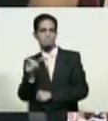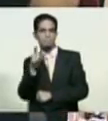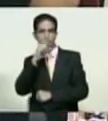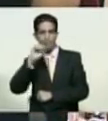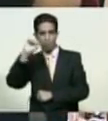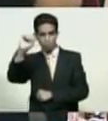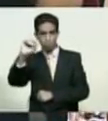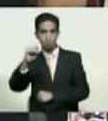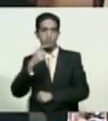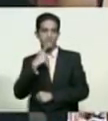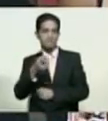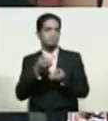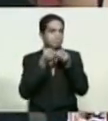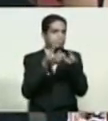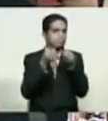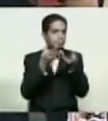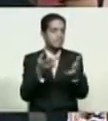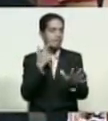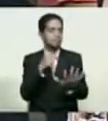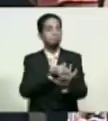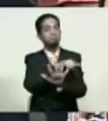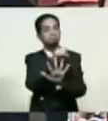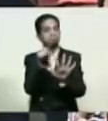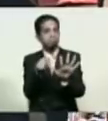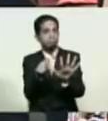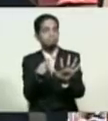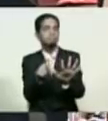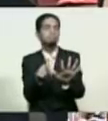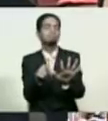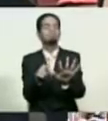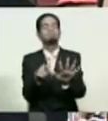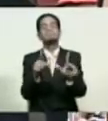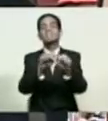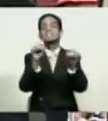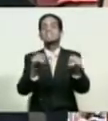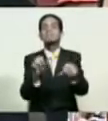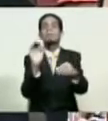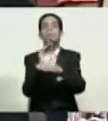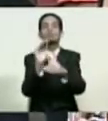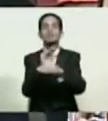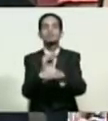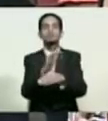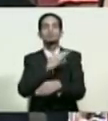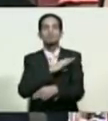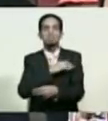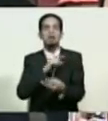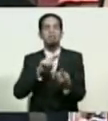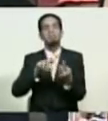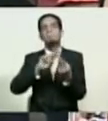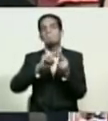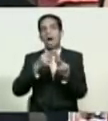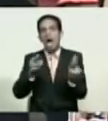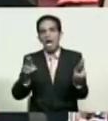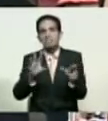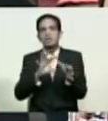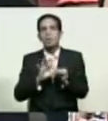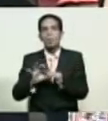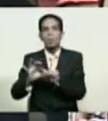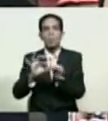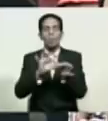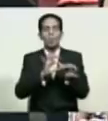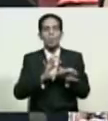país. Líneas de acción donde está la consolidación del sistema de protección social, donde está la paz, la unión, la